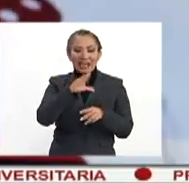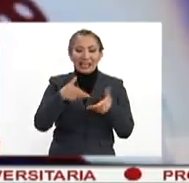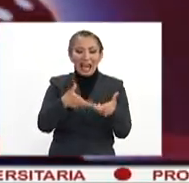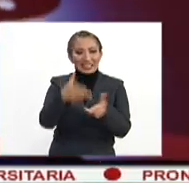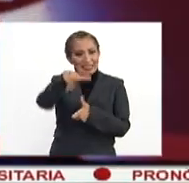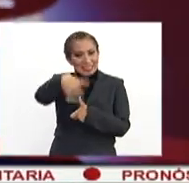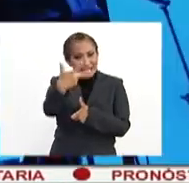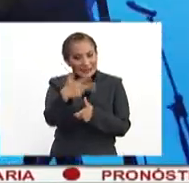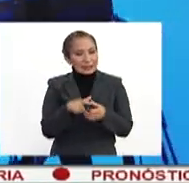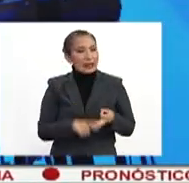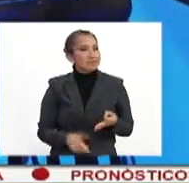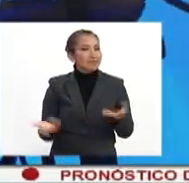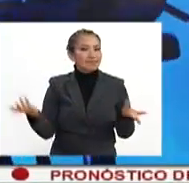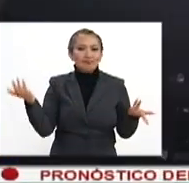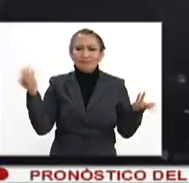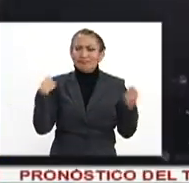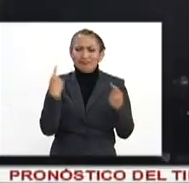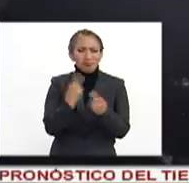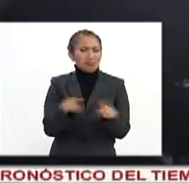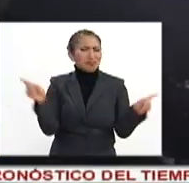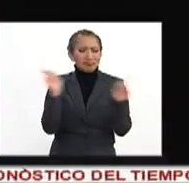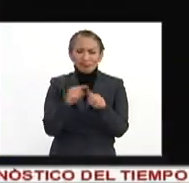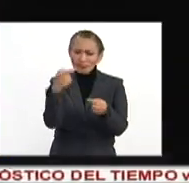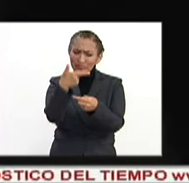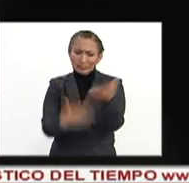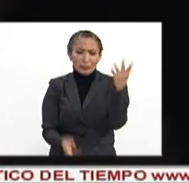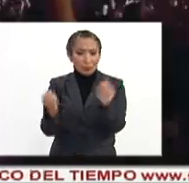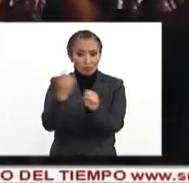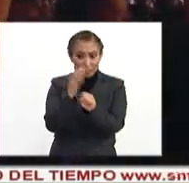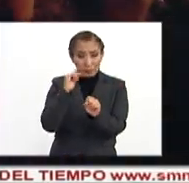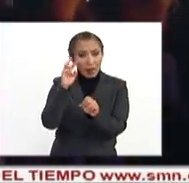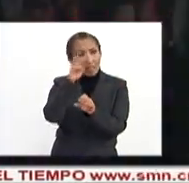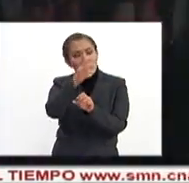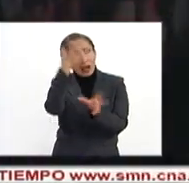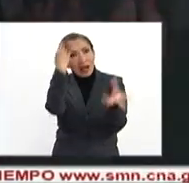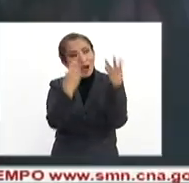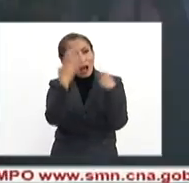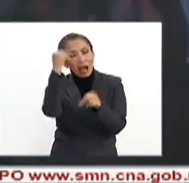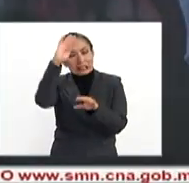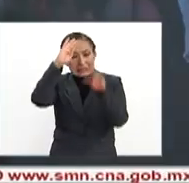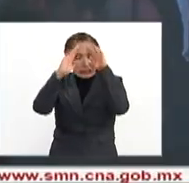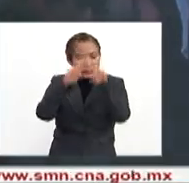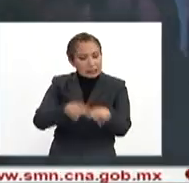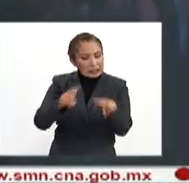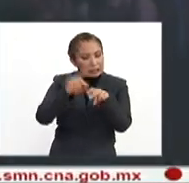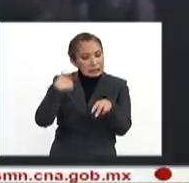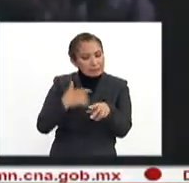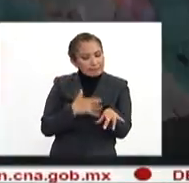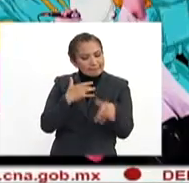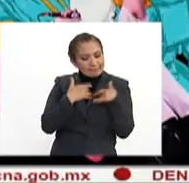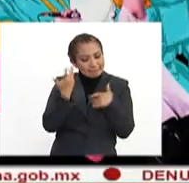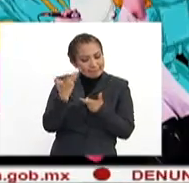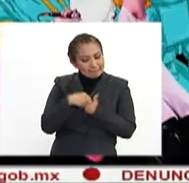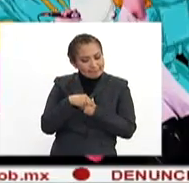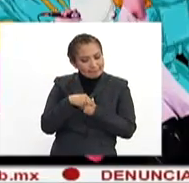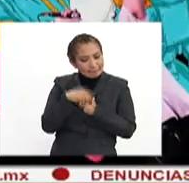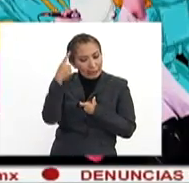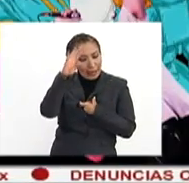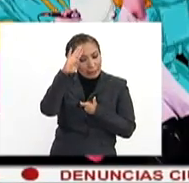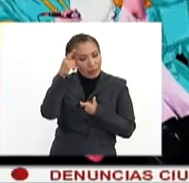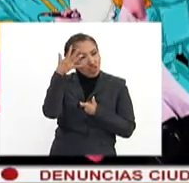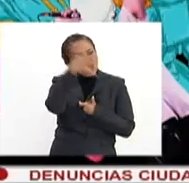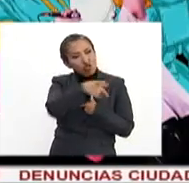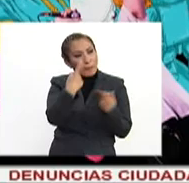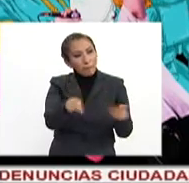13, bueno, como un montón de oportunidades para aprender, reflexionar y encontrarnos para pensar